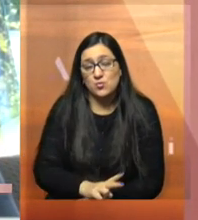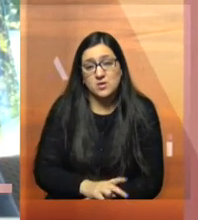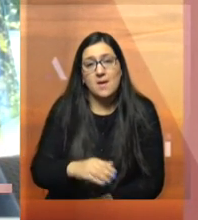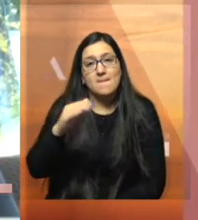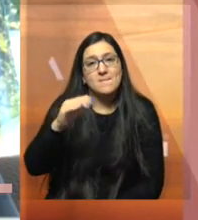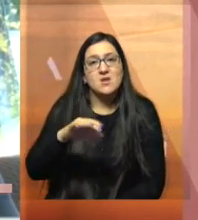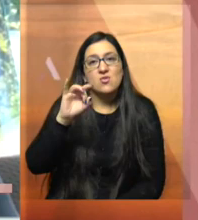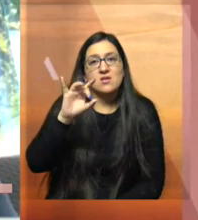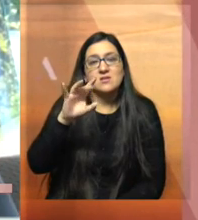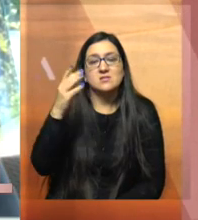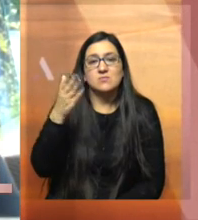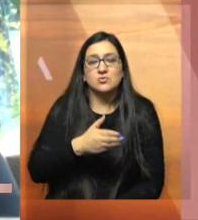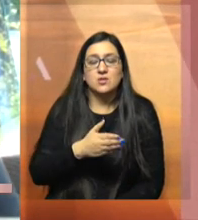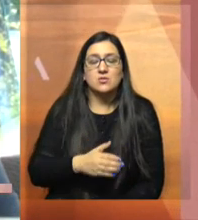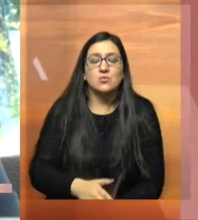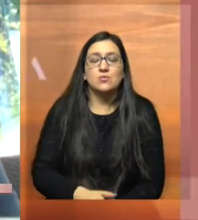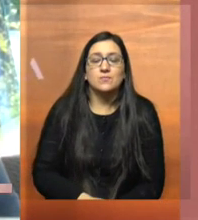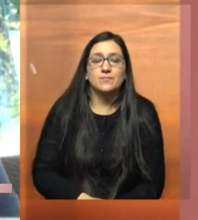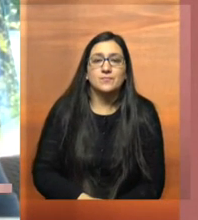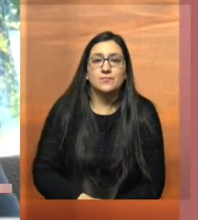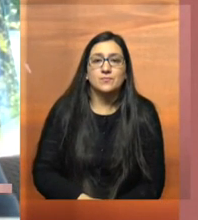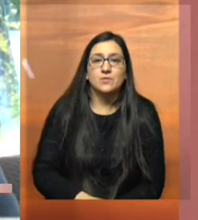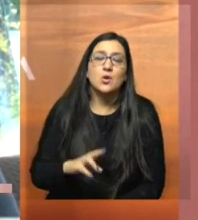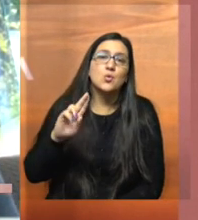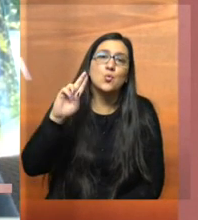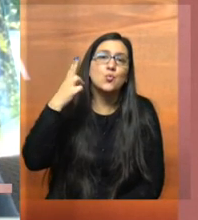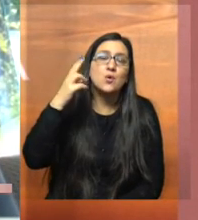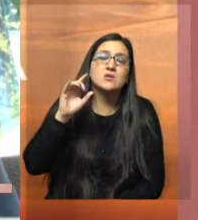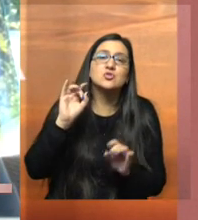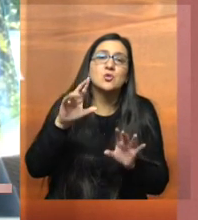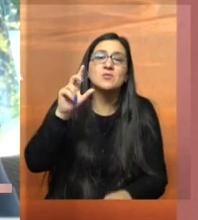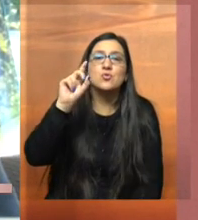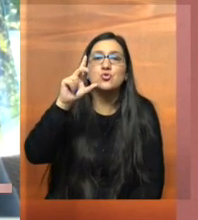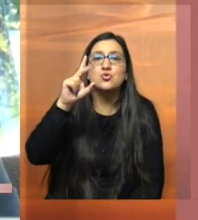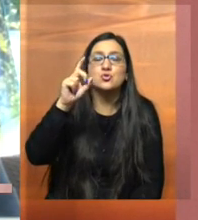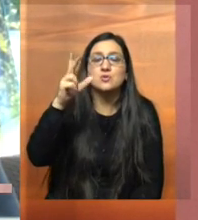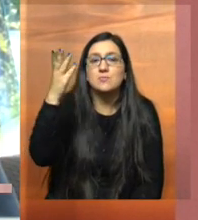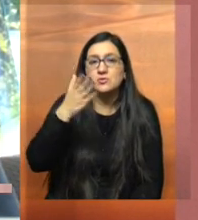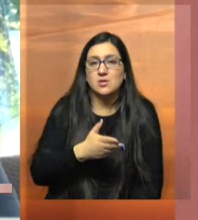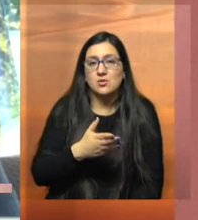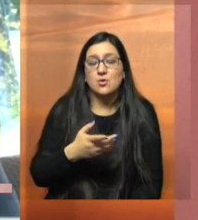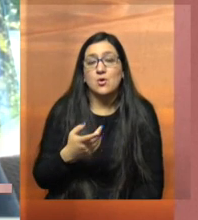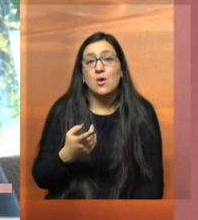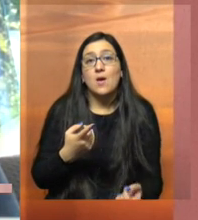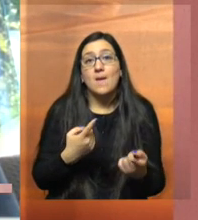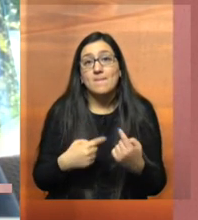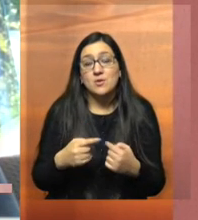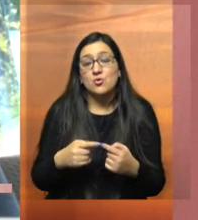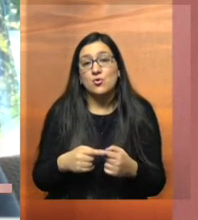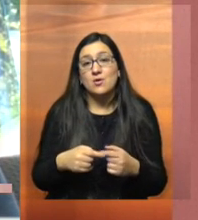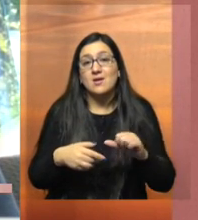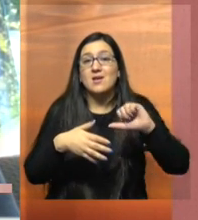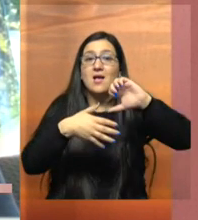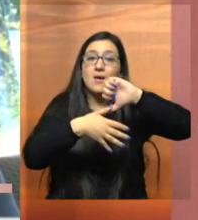del 15% lo utiliza. En el caso de Uruguay, solo el 12%. Pero sí, particularmente el continente americano